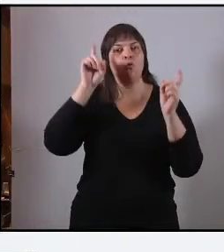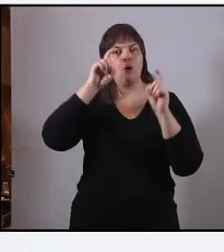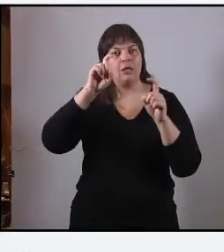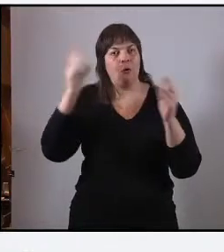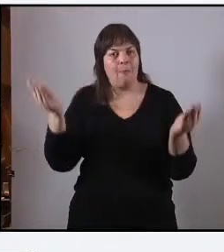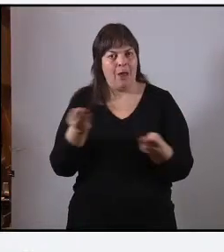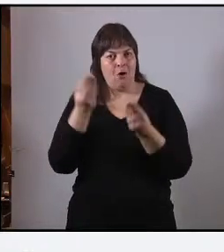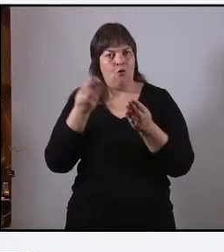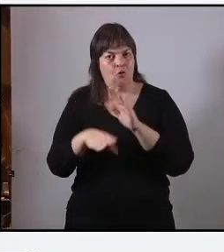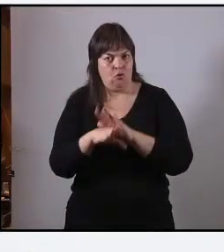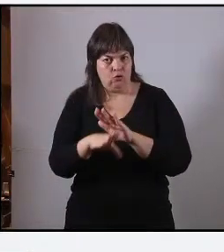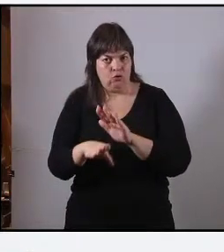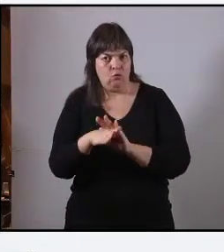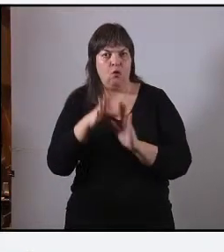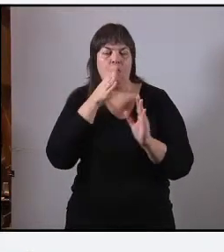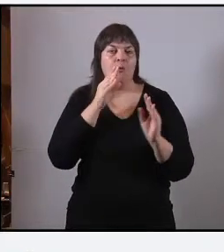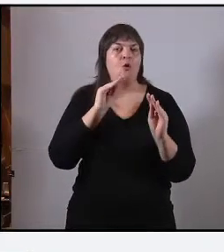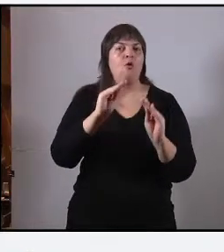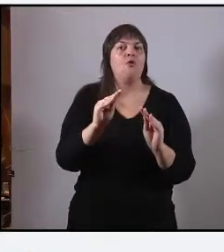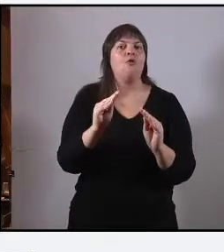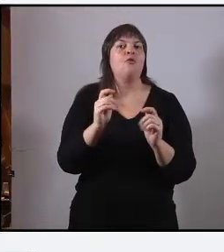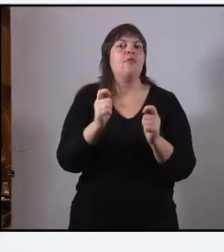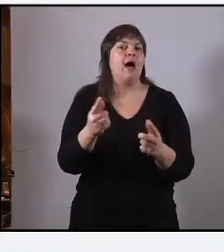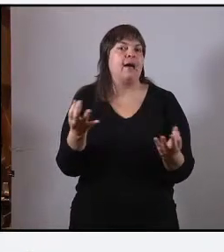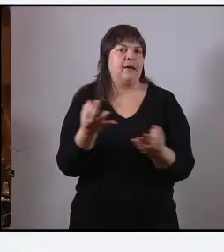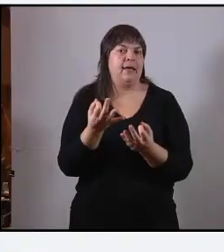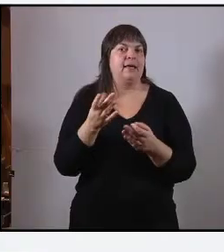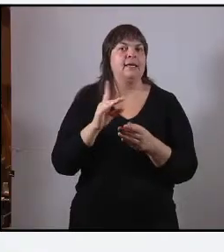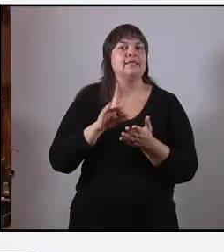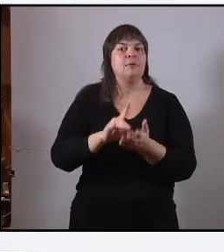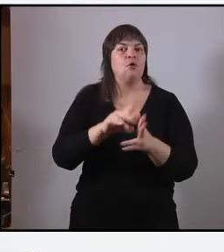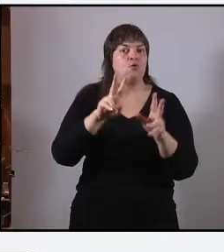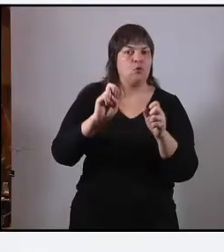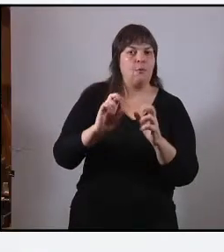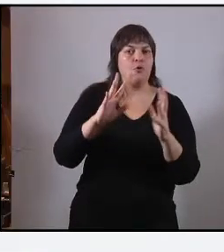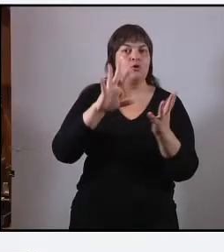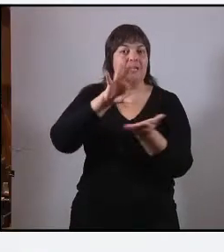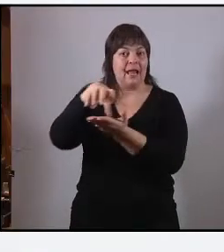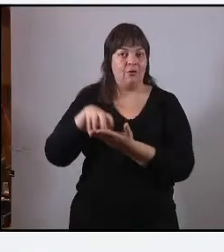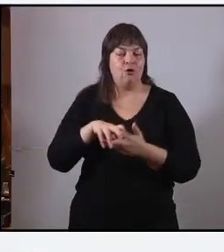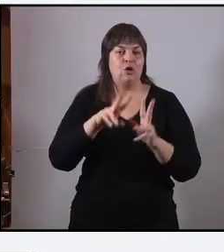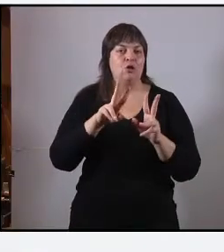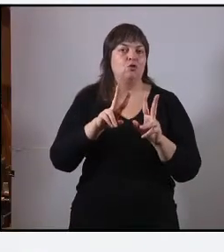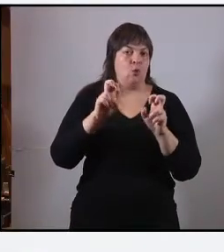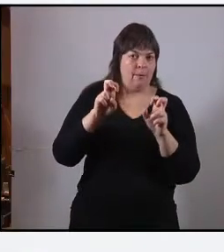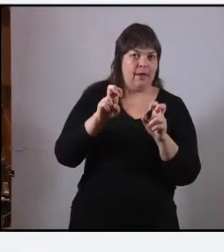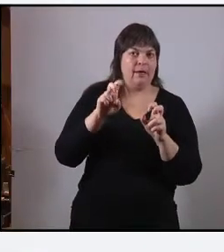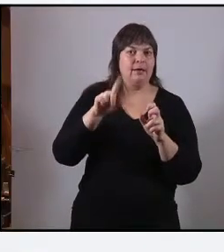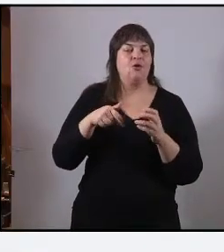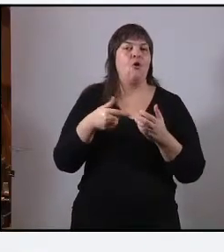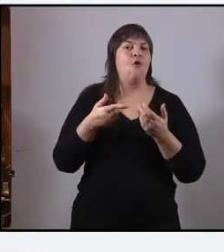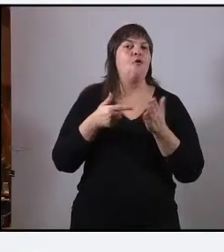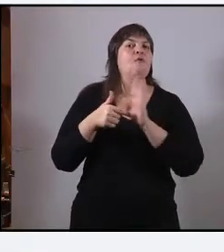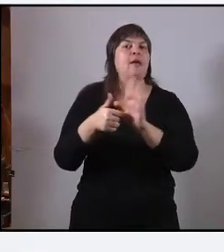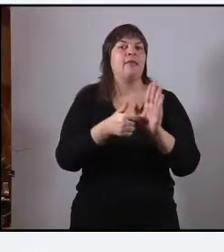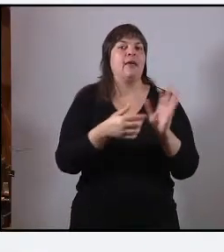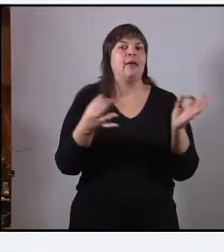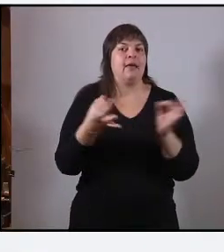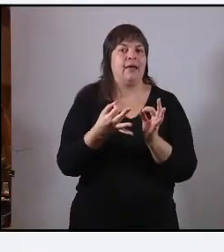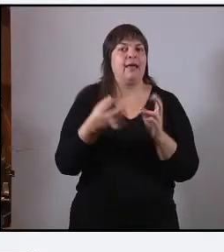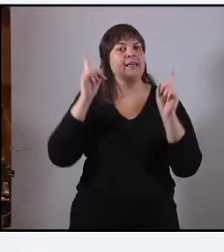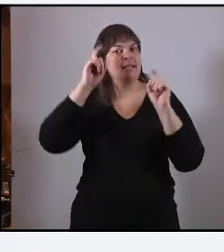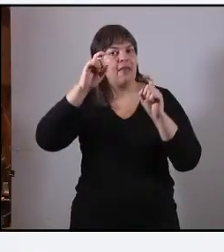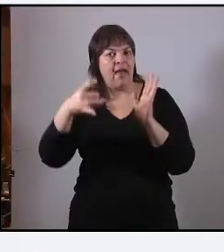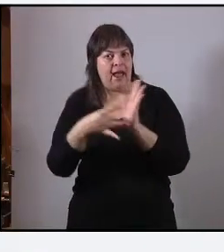educativos para dotarles de nuevos servicios e instalaciones que van a permitir ofrecer una enseñanza de